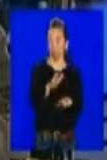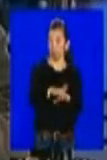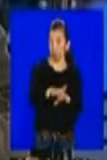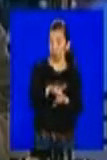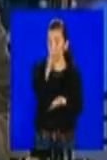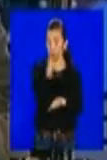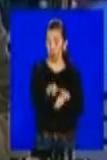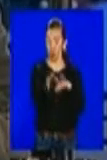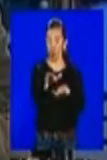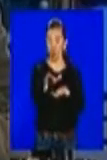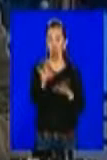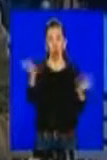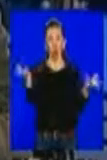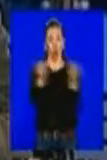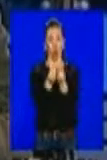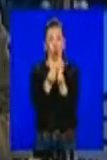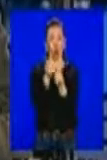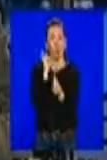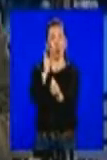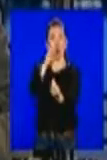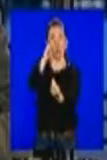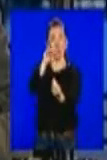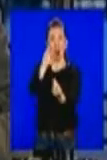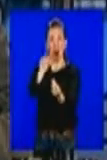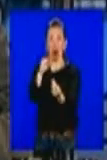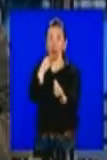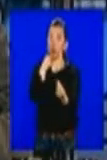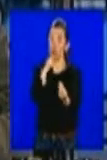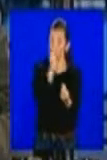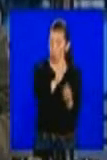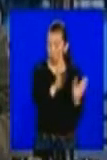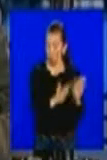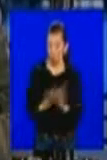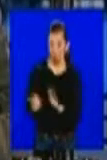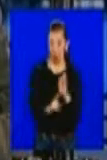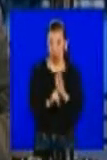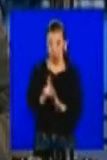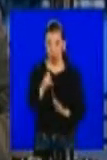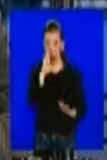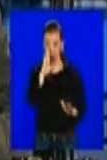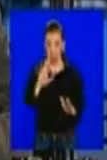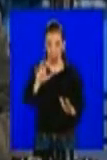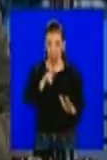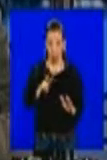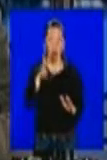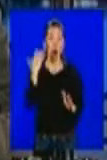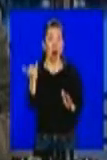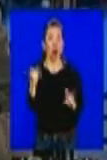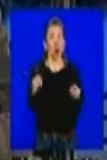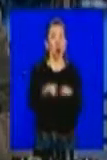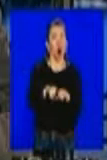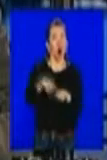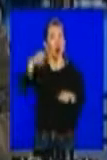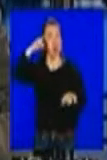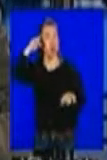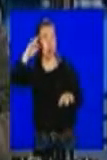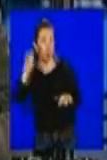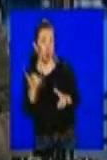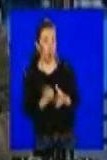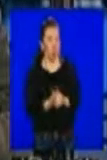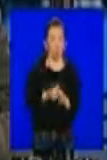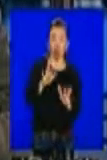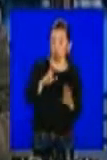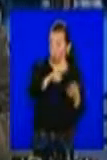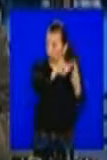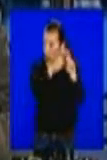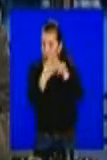Eduardo Guevara, sostiene que en el Plan Nacional de Desarrollo hay un mico en torno a las tarifas y a